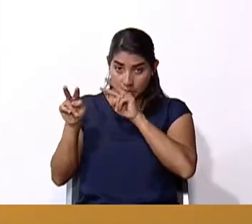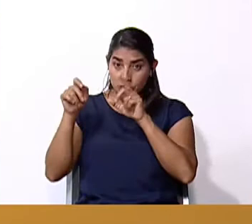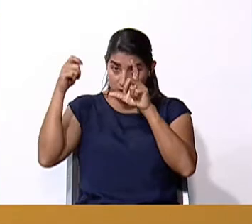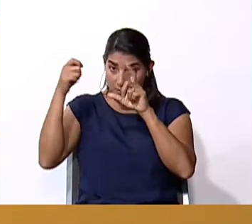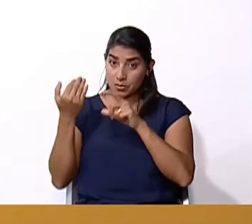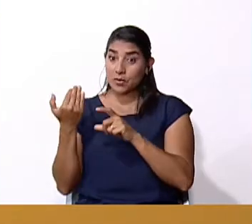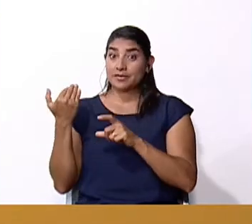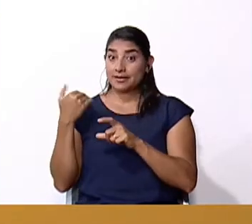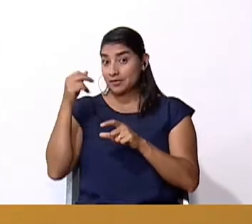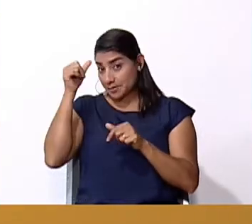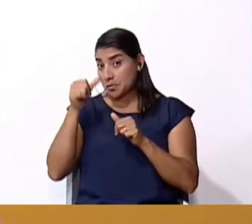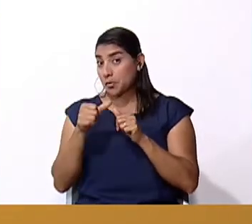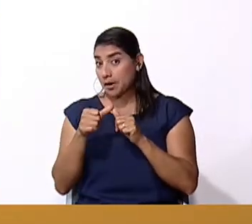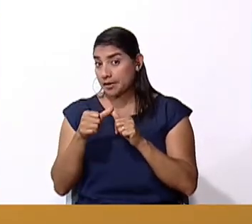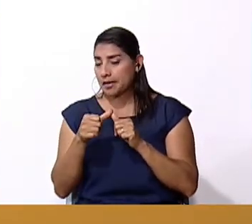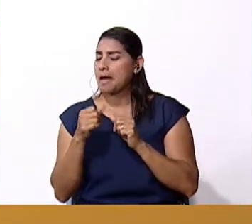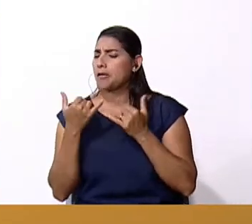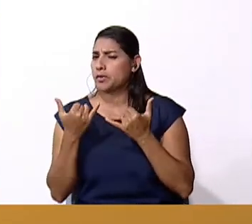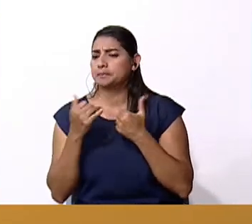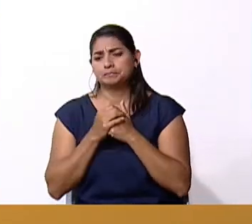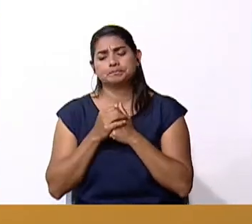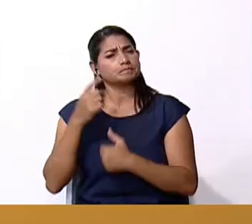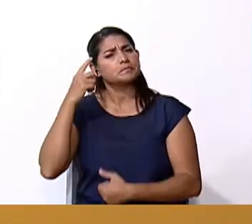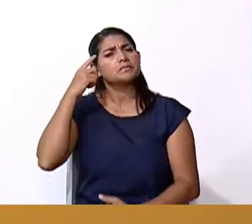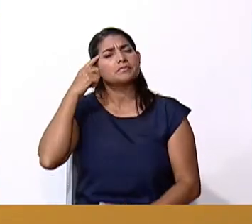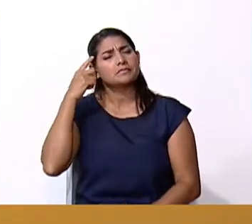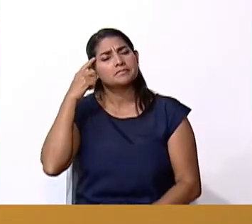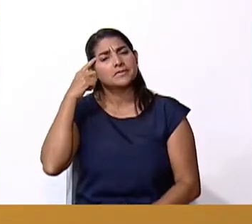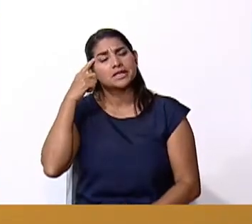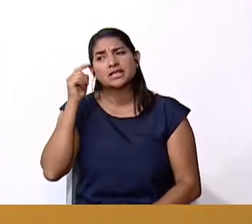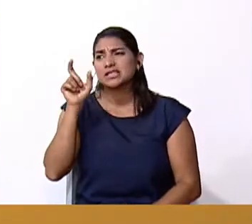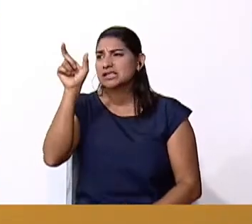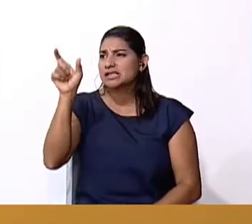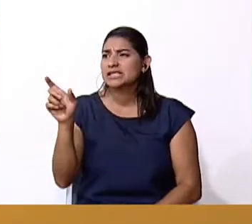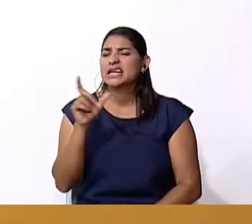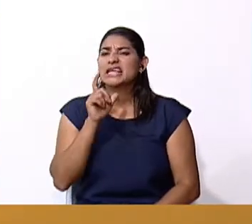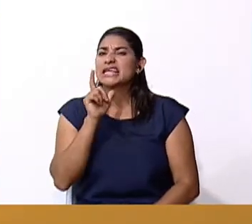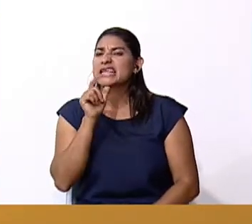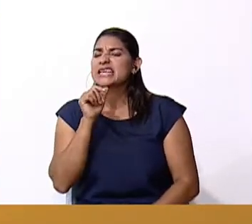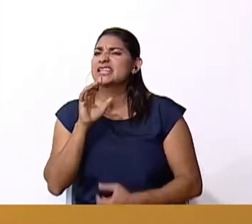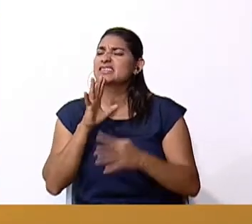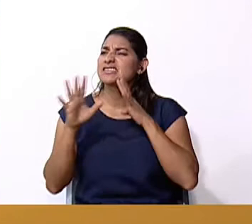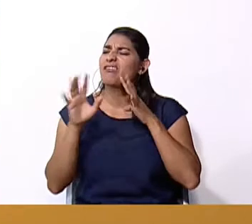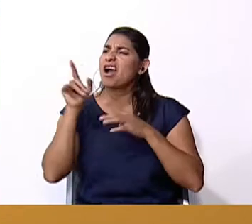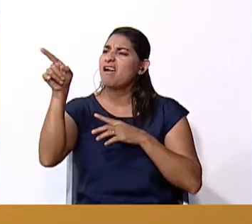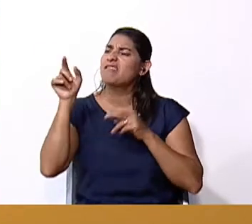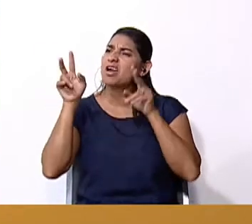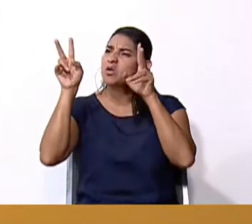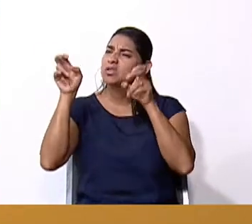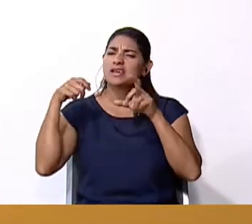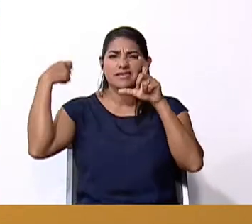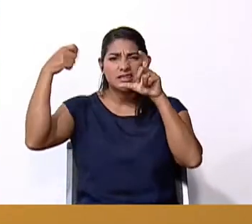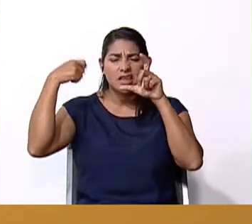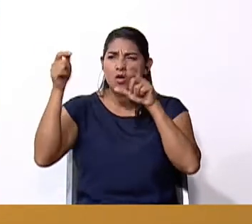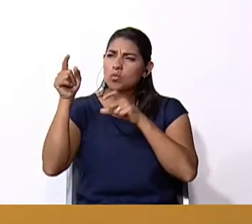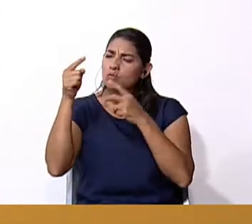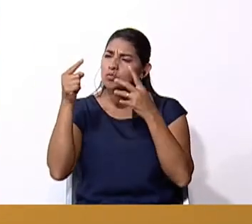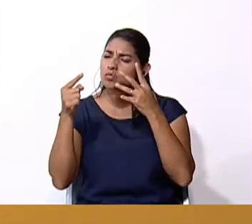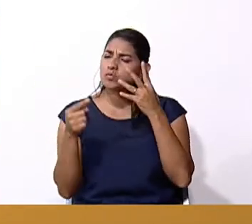supuesto. Ahora, piensen también de quiénes se hablaba en el video.